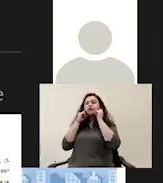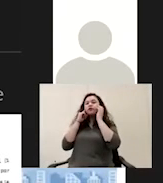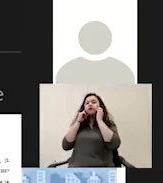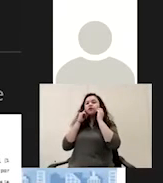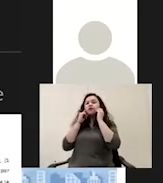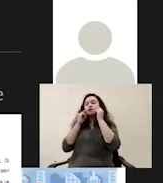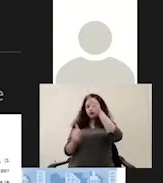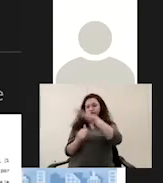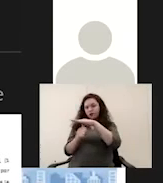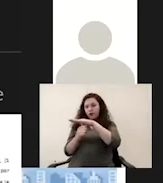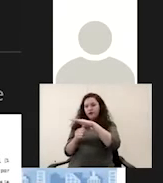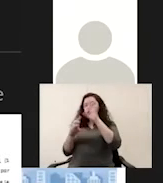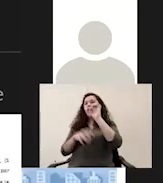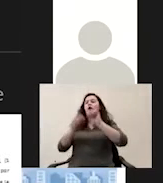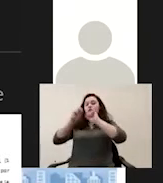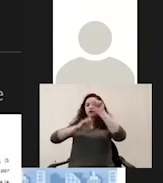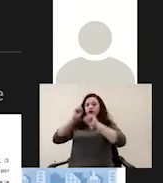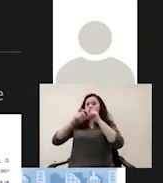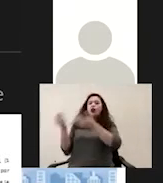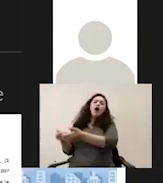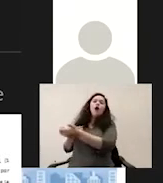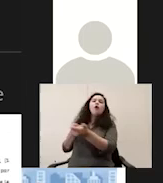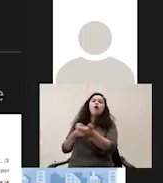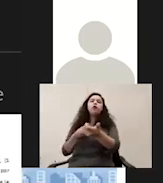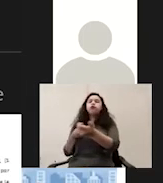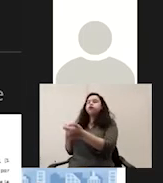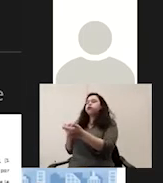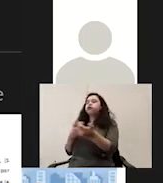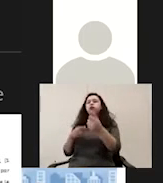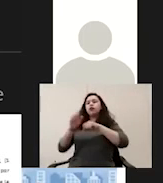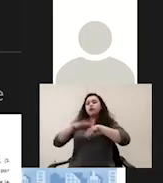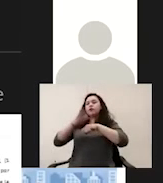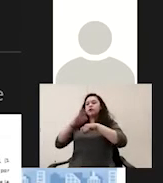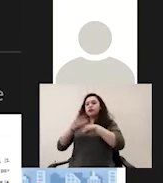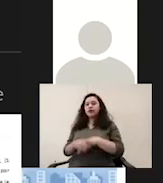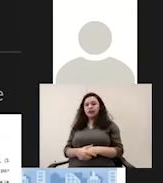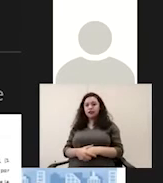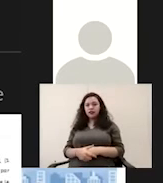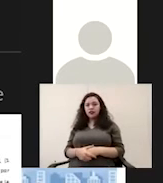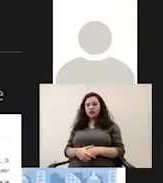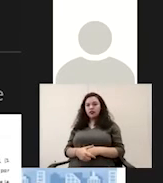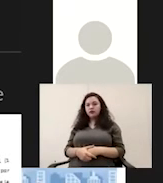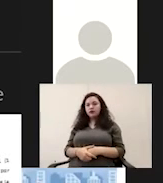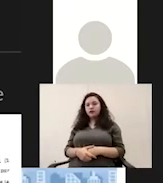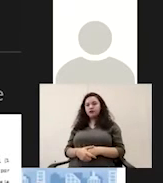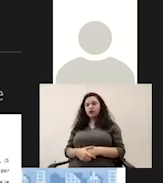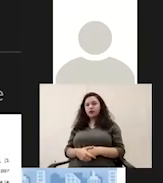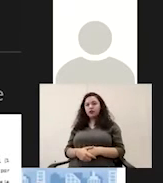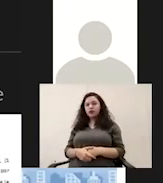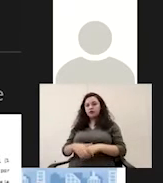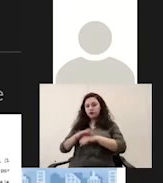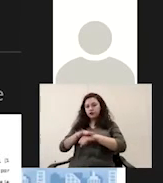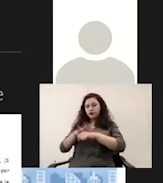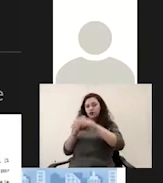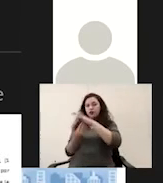importante, o escalera, una manguera, y sobre todo el banco, porque luego a veces los tinacos son tinacos muy grandes, utilizan